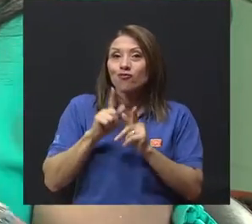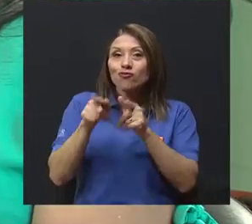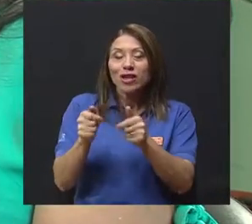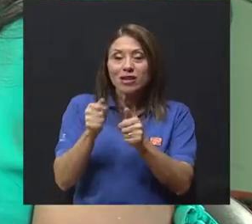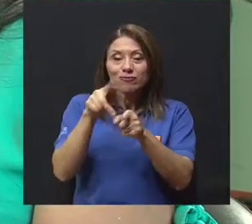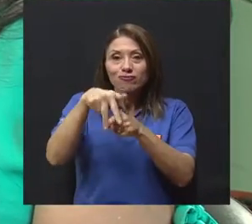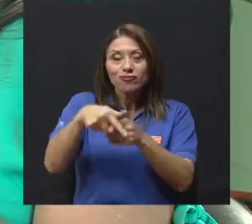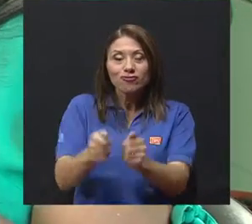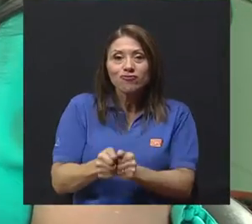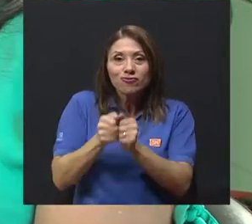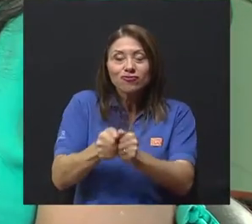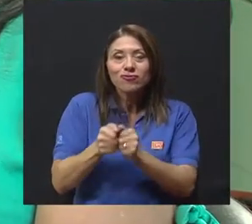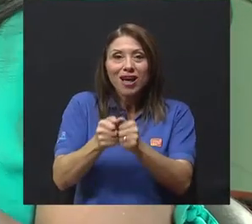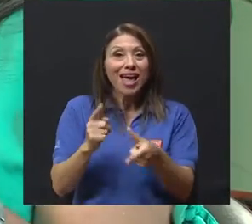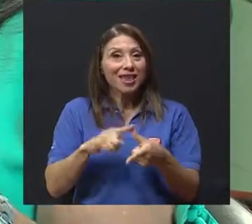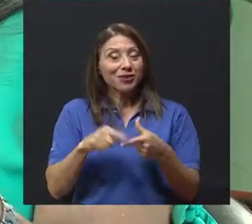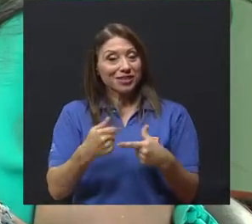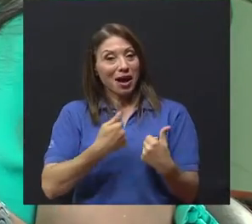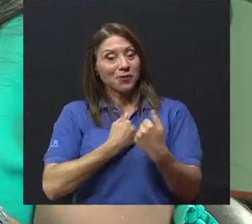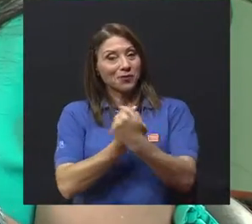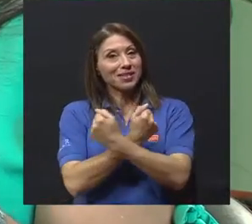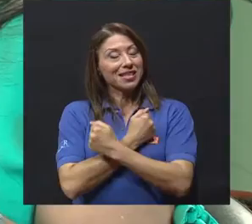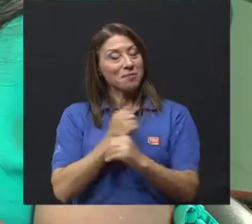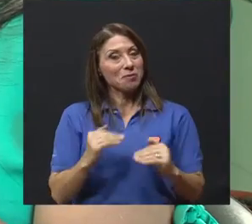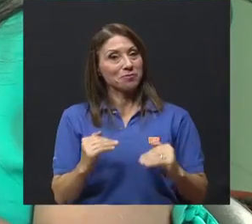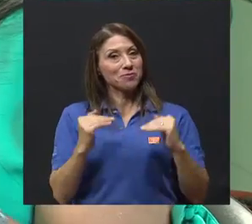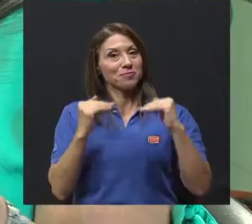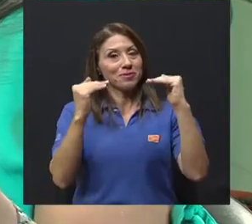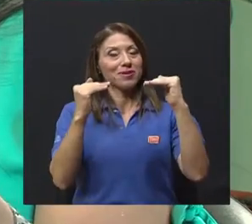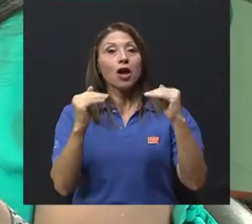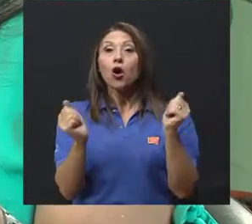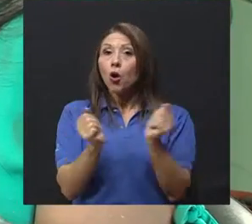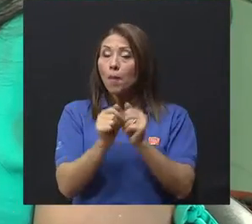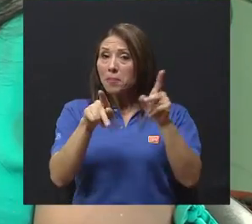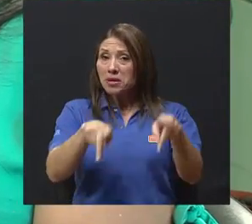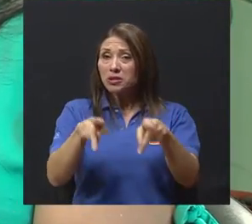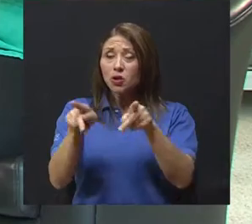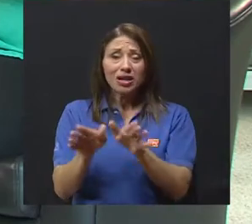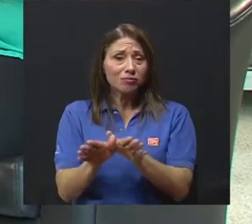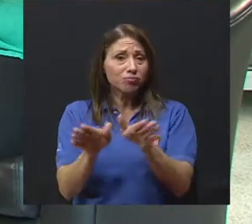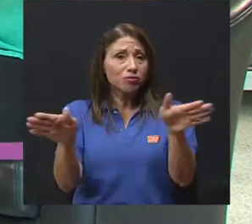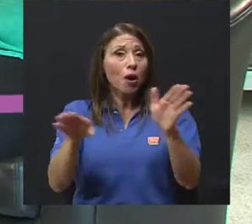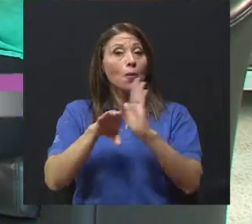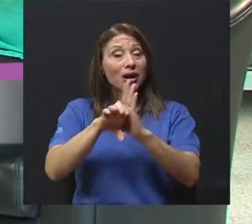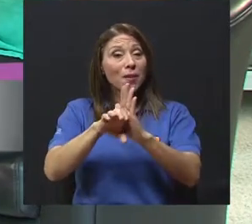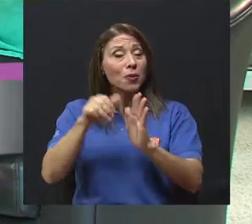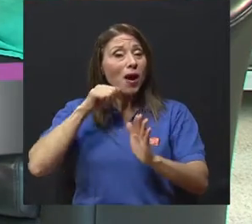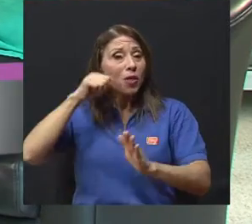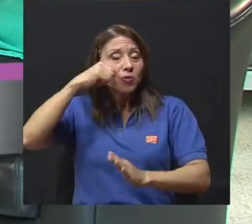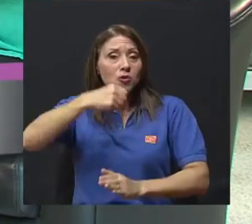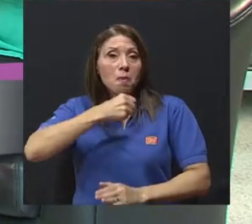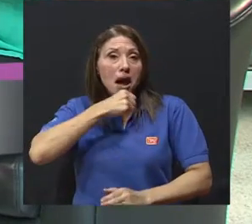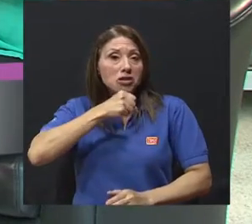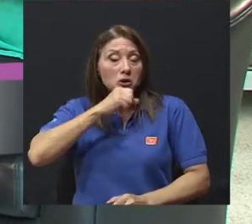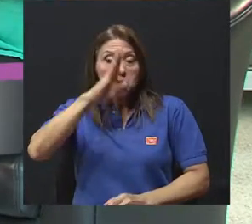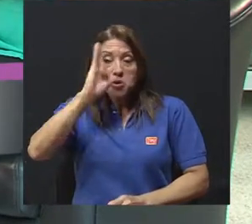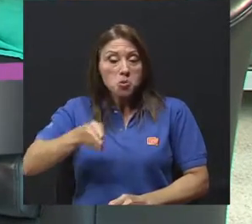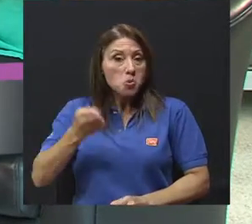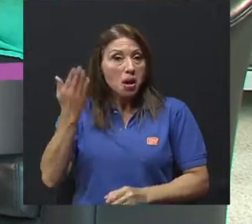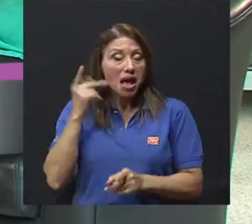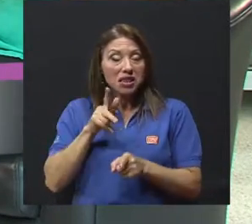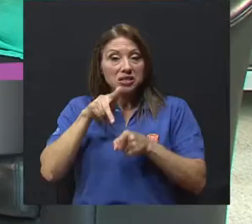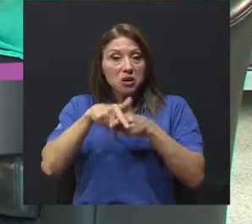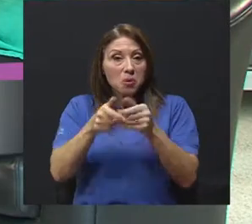inmediatamente y eso como con muchas poblaciones por ejemplo un adulto mayor que no ha montado una señora que